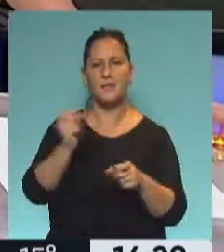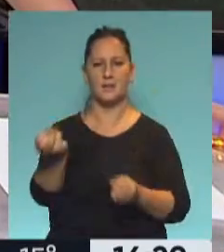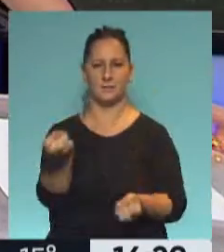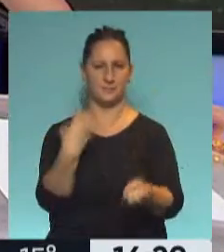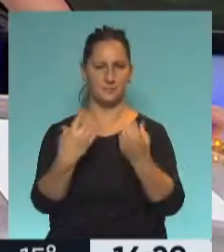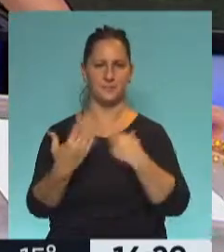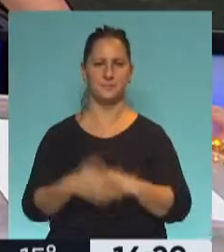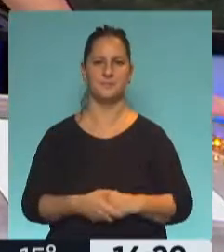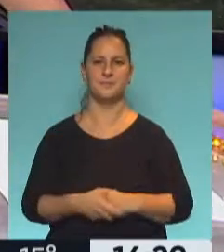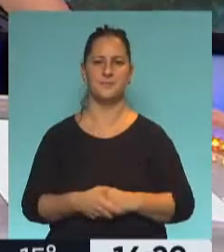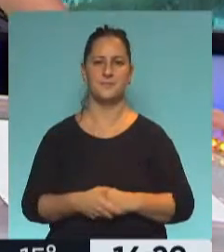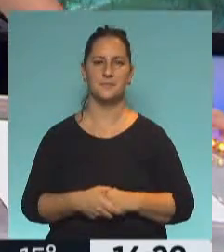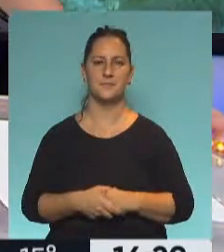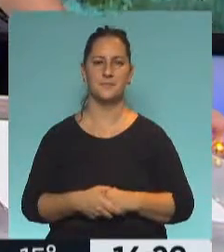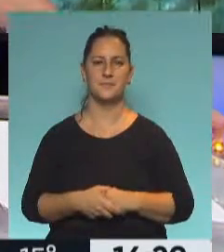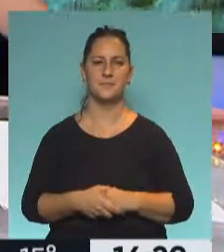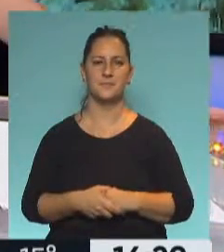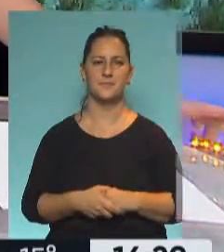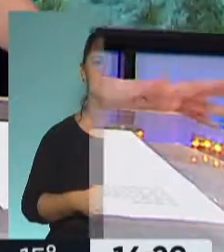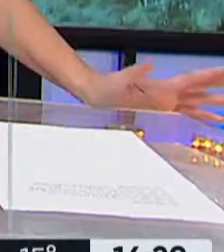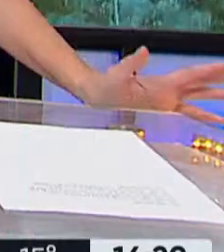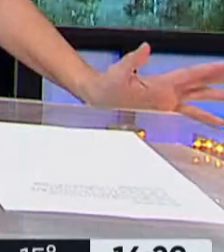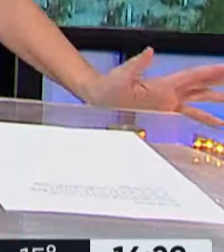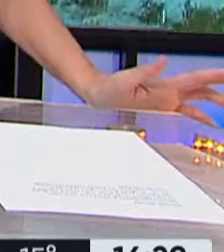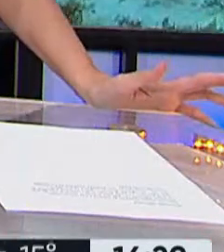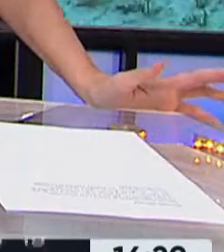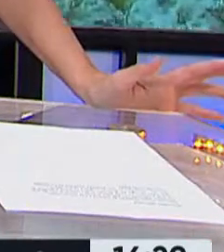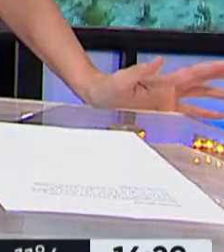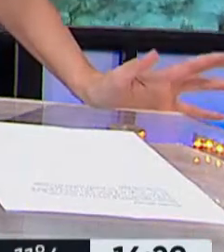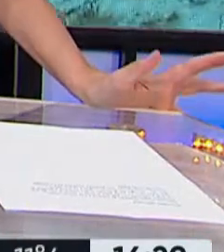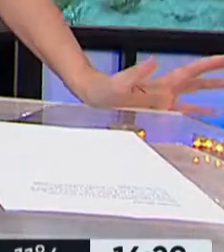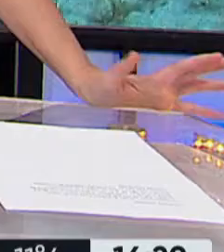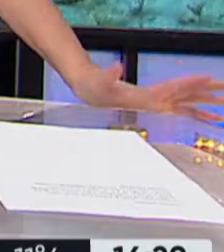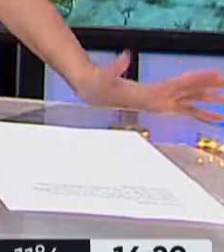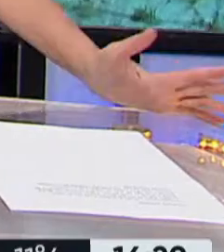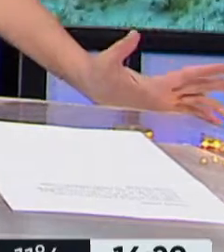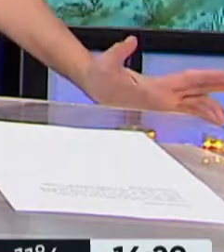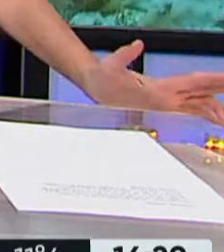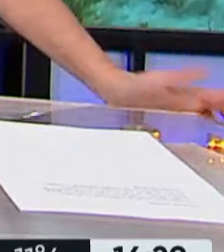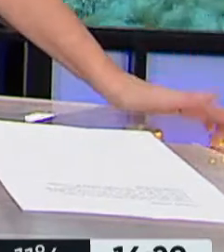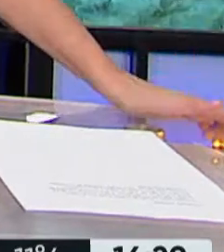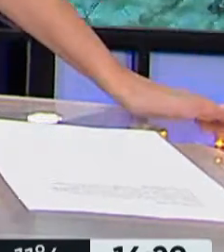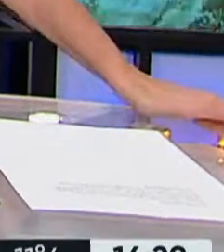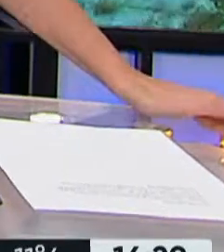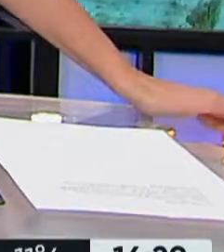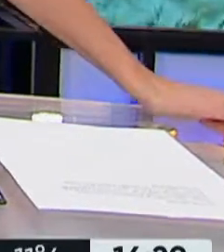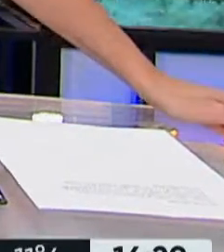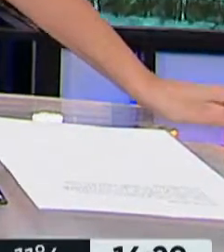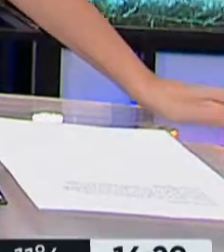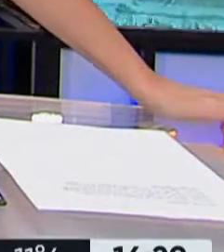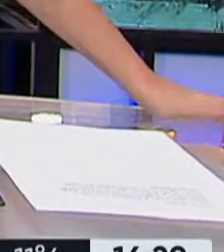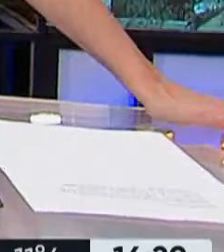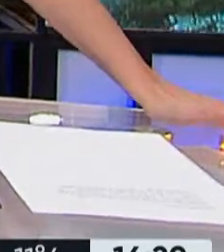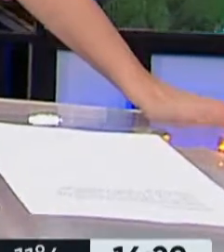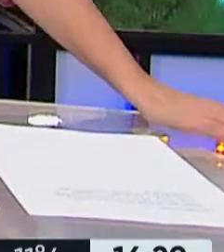mensajes de la gente que se está conectando con nosotros. Qué lindo sería que había mucho. Y que nos hagan compañía, porque hoy en Buenos Aires acá está fresco, está lluvioso. A ver, ¿cómo está en tu